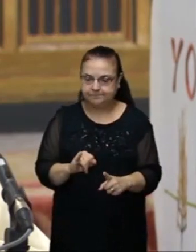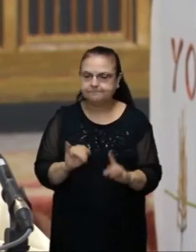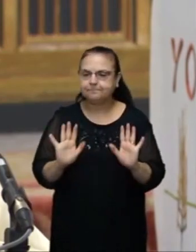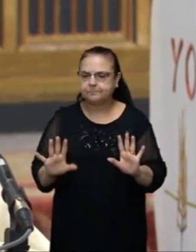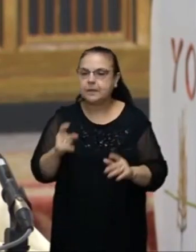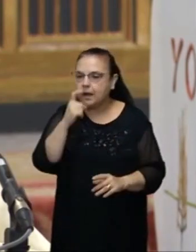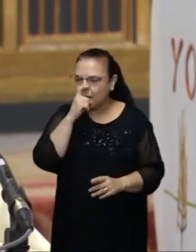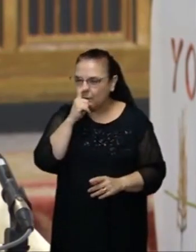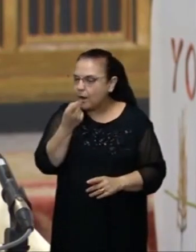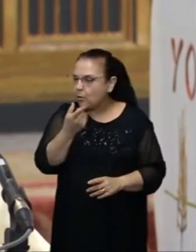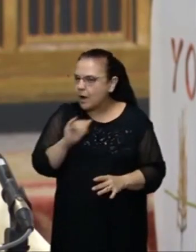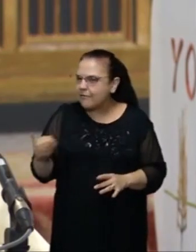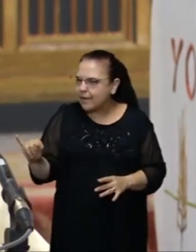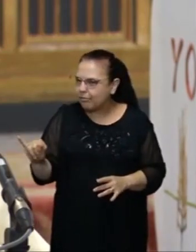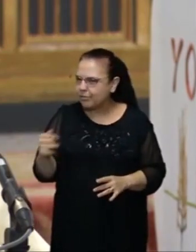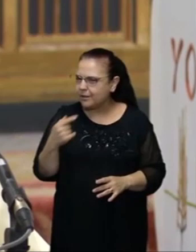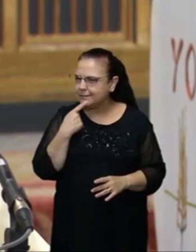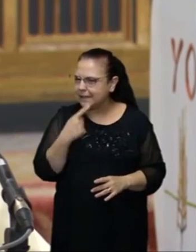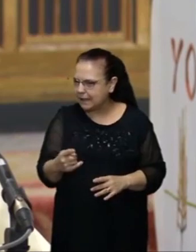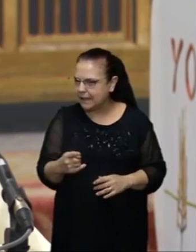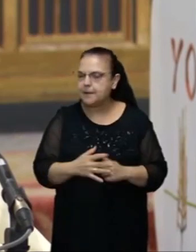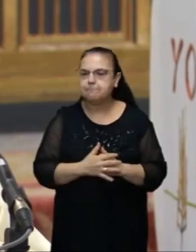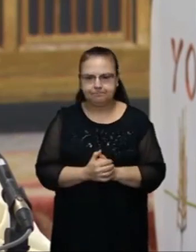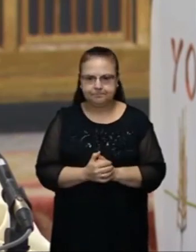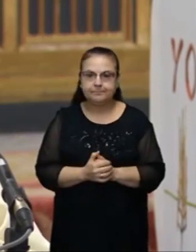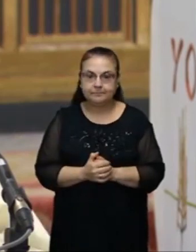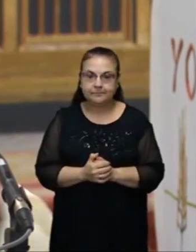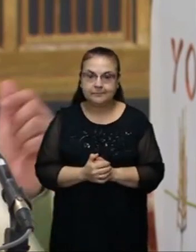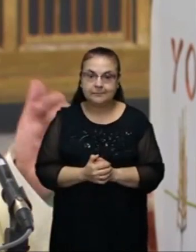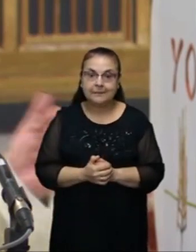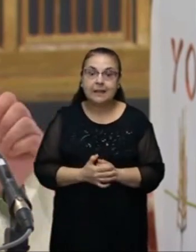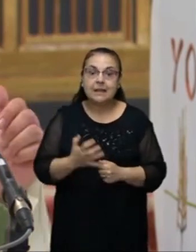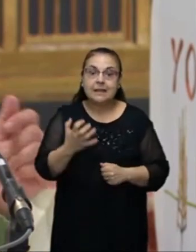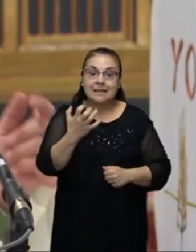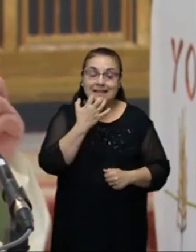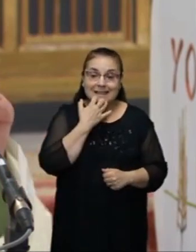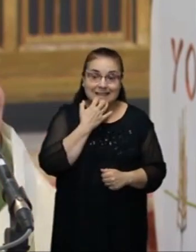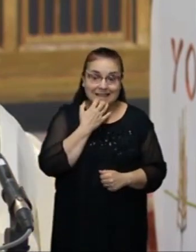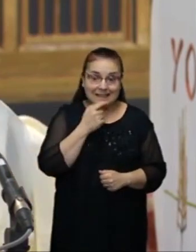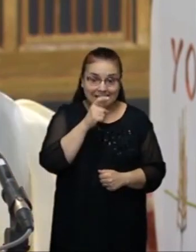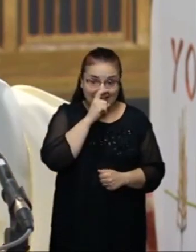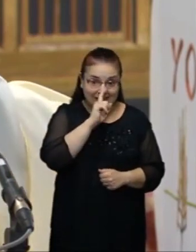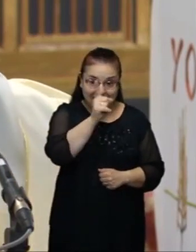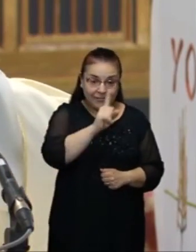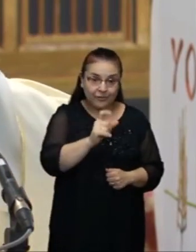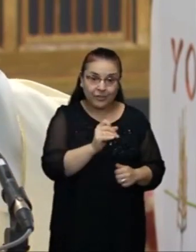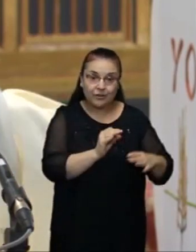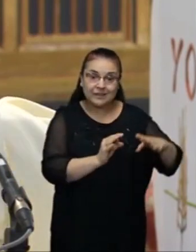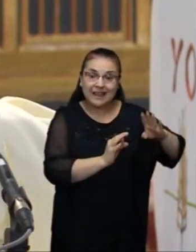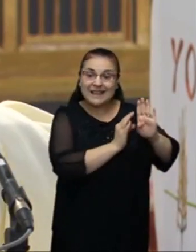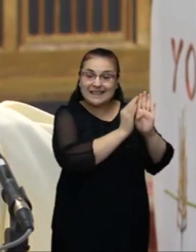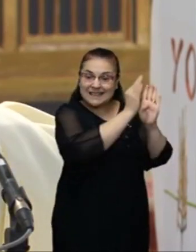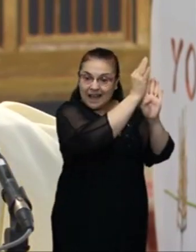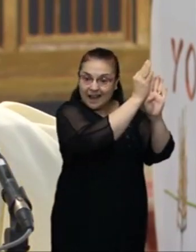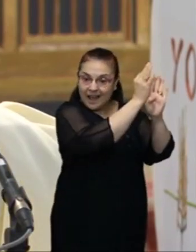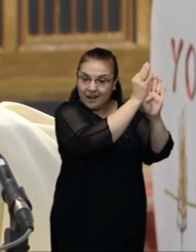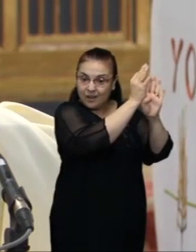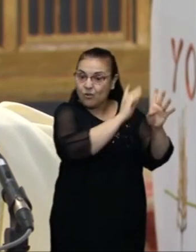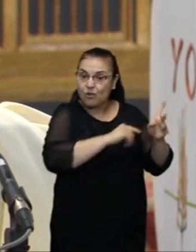¿Recordáis que decía una vez aquella frase de Abón Balthasar? Quien no reconozca a Cristo en el sagrario no le podrá reconocer en los demás.